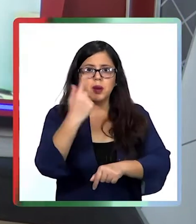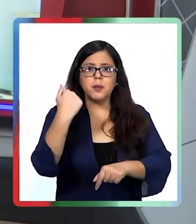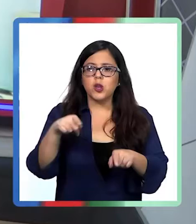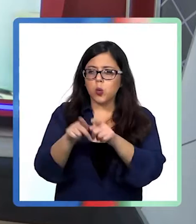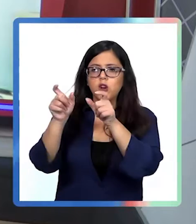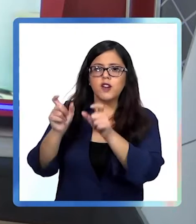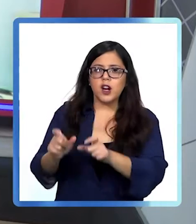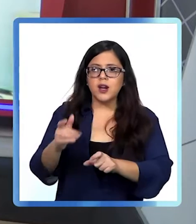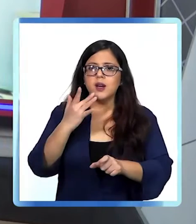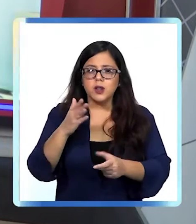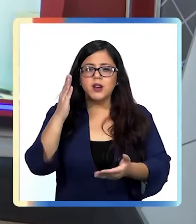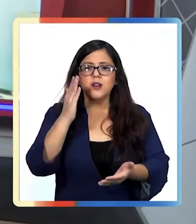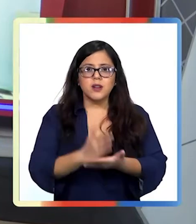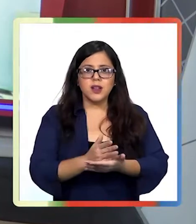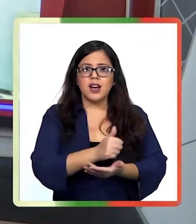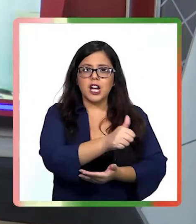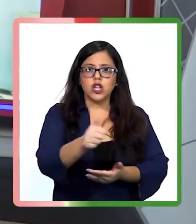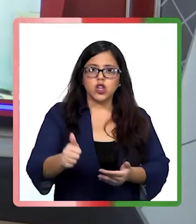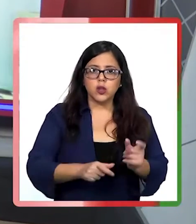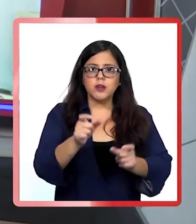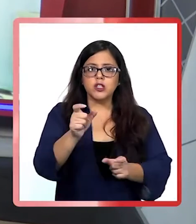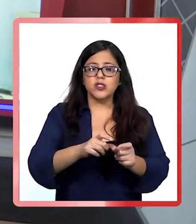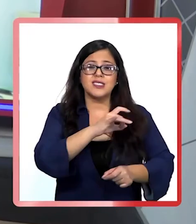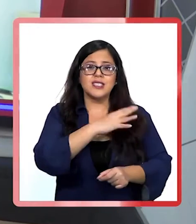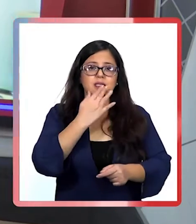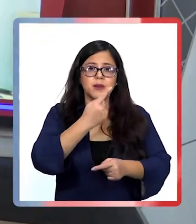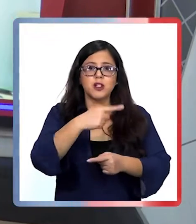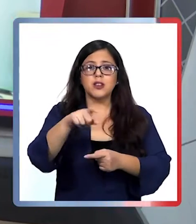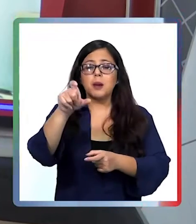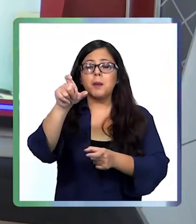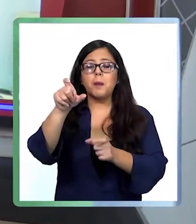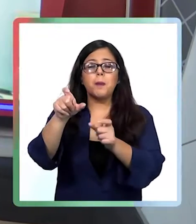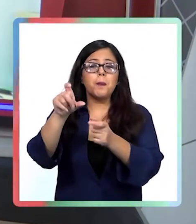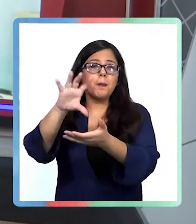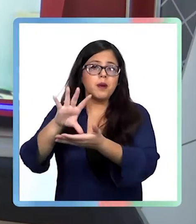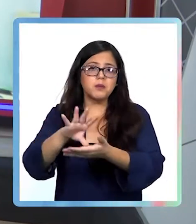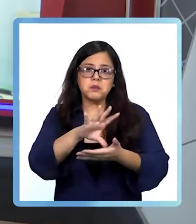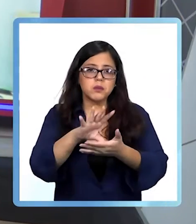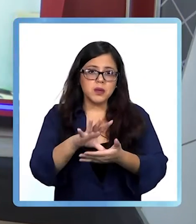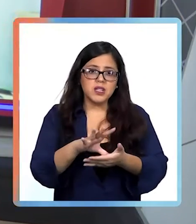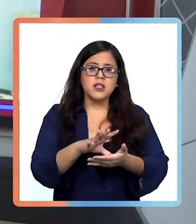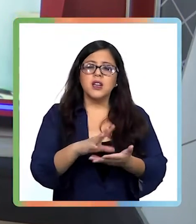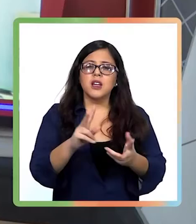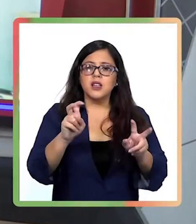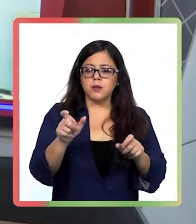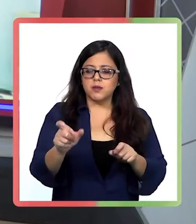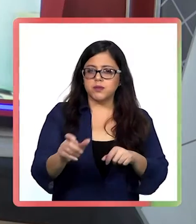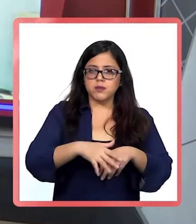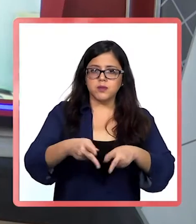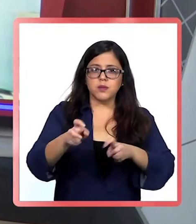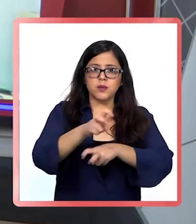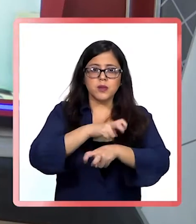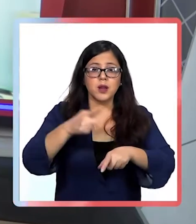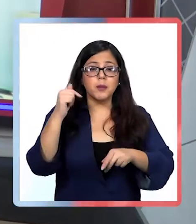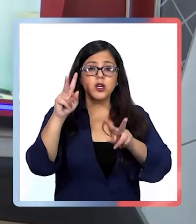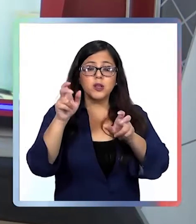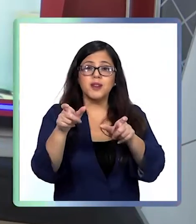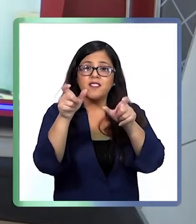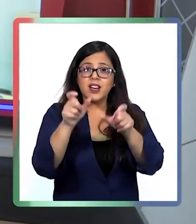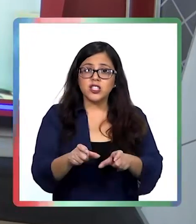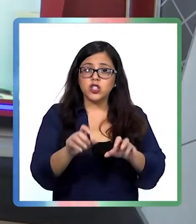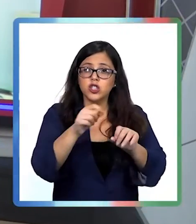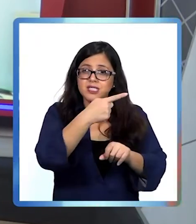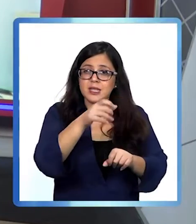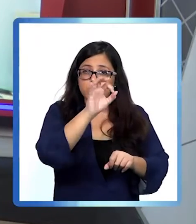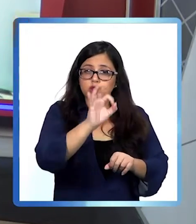Pero a ver, de alguna manera también los vamos a controlar porque le vamos a exigir a todos, chilenos y extranjeros, el pase de movilidad. Pero sabemos que la